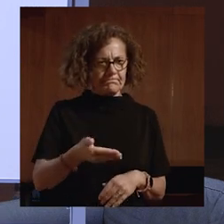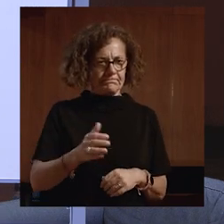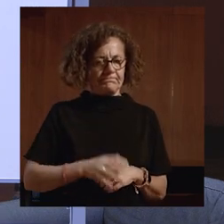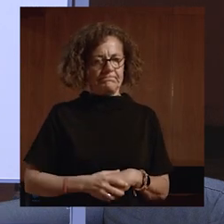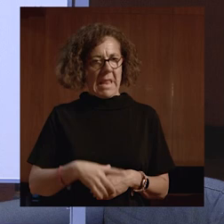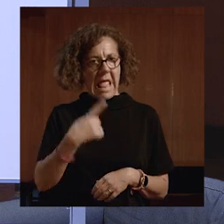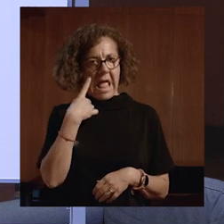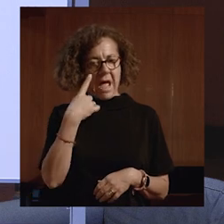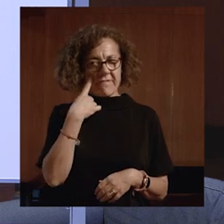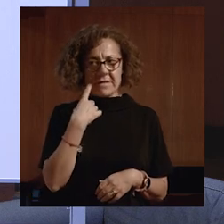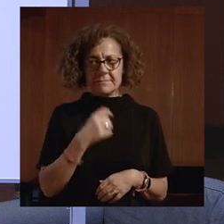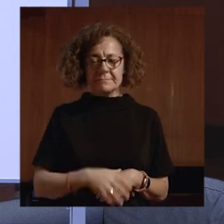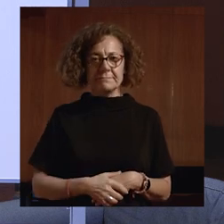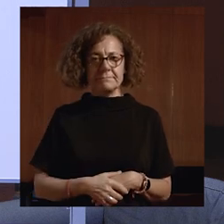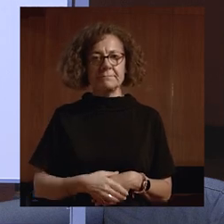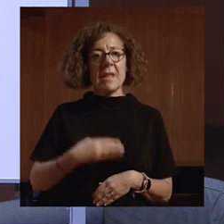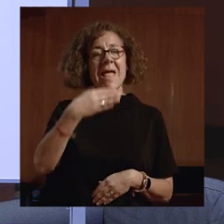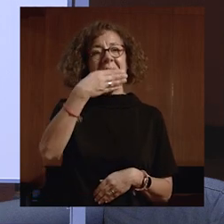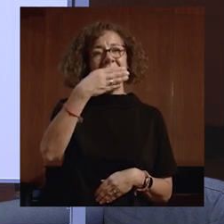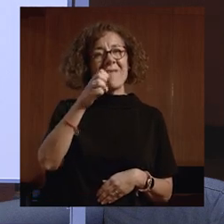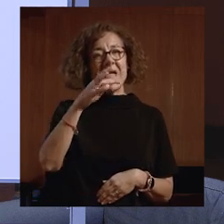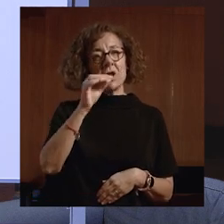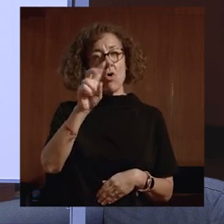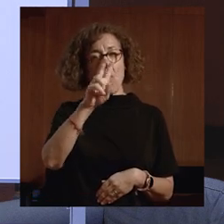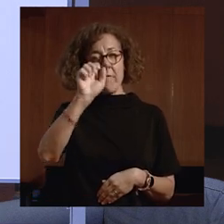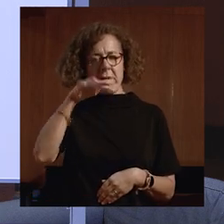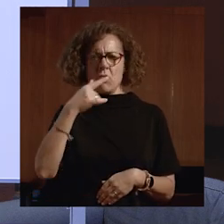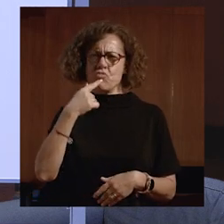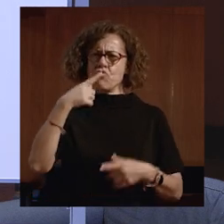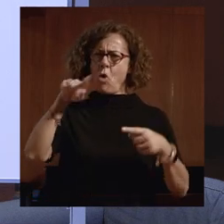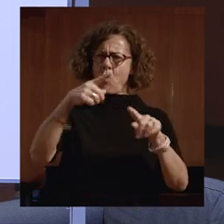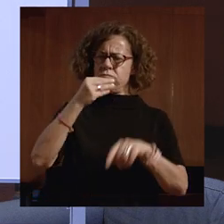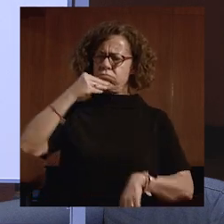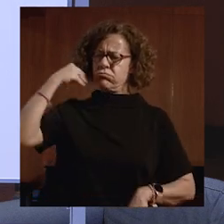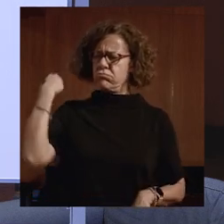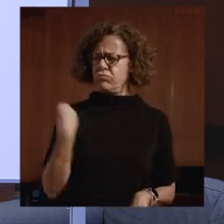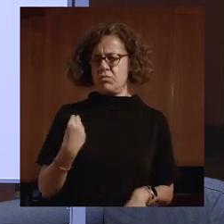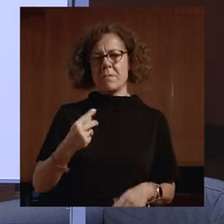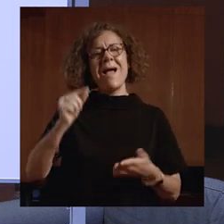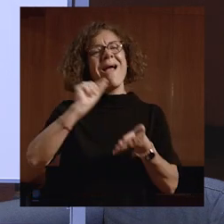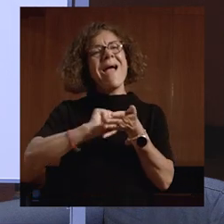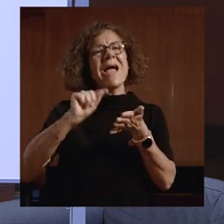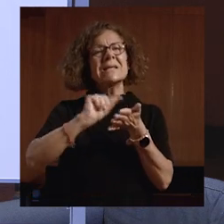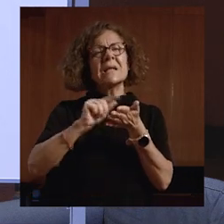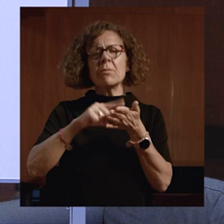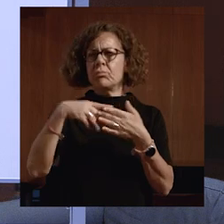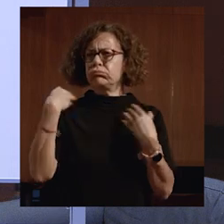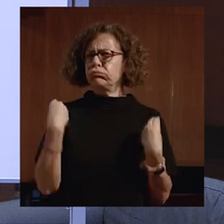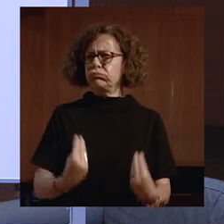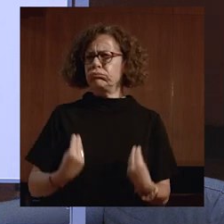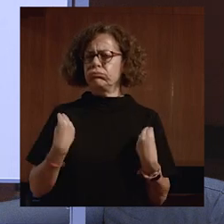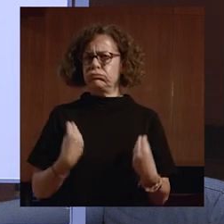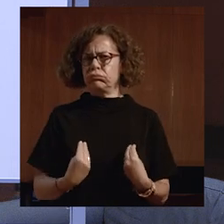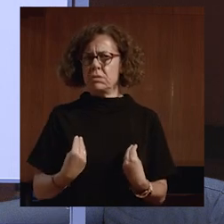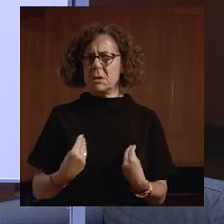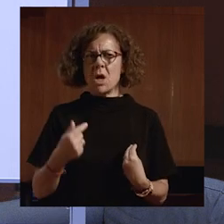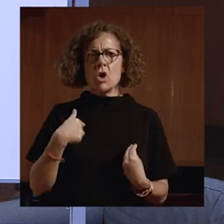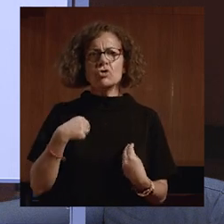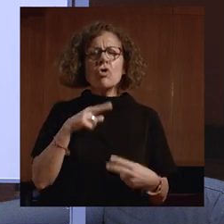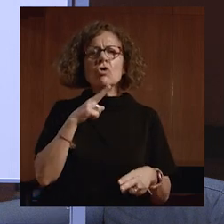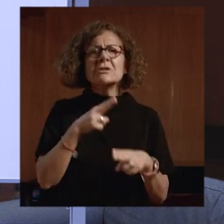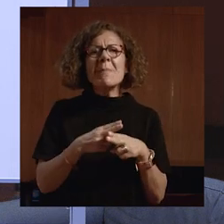Vamos a ver. Beethoven fue un gran compositor. Y escribió grandes obras, a las cuales voy a